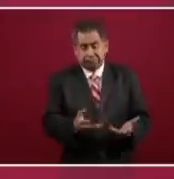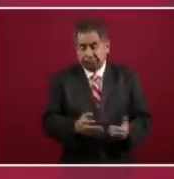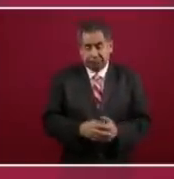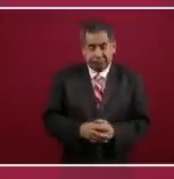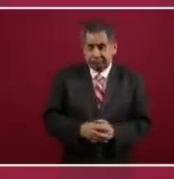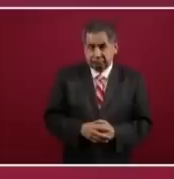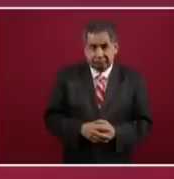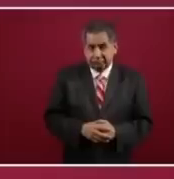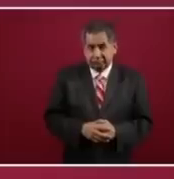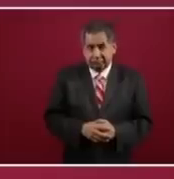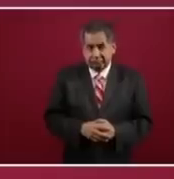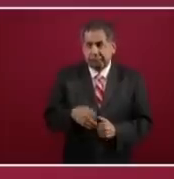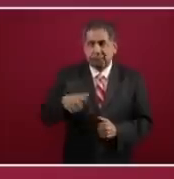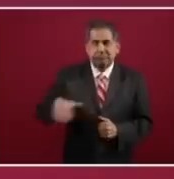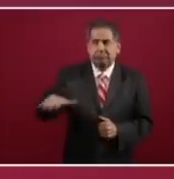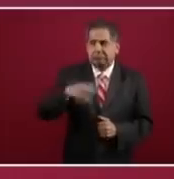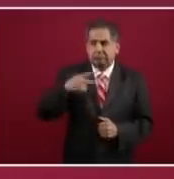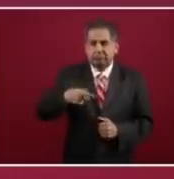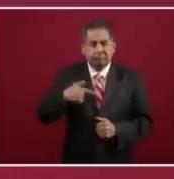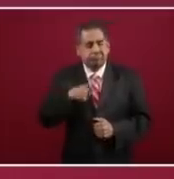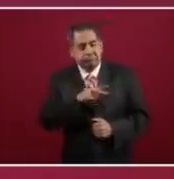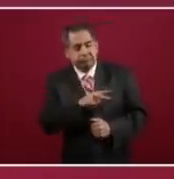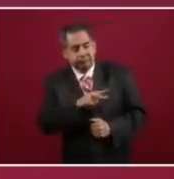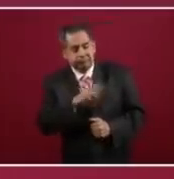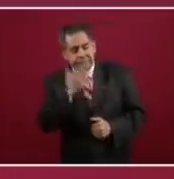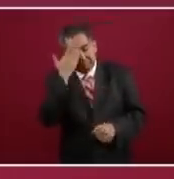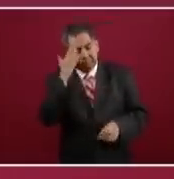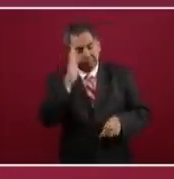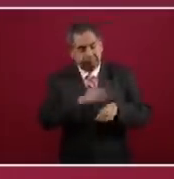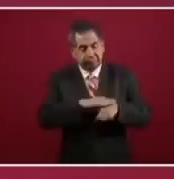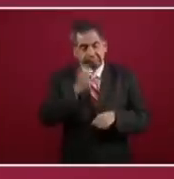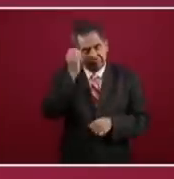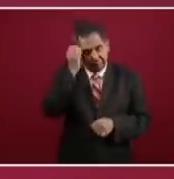porque la gente no olvida